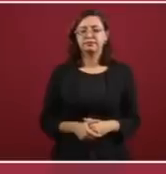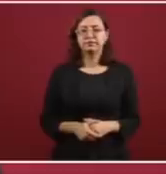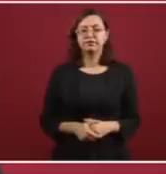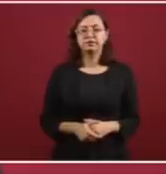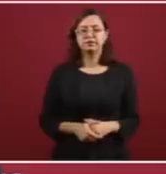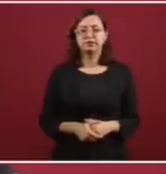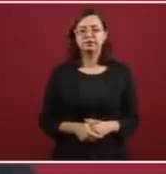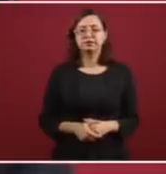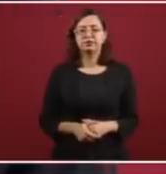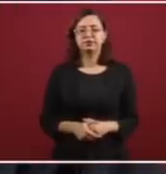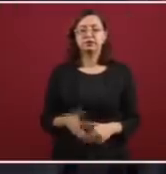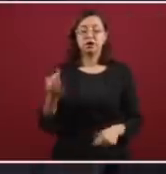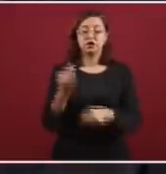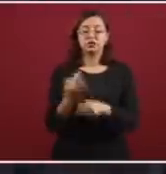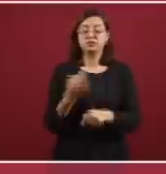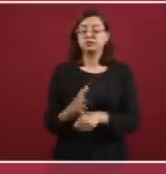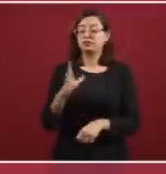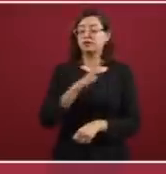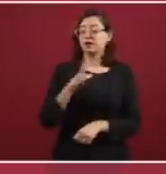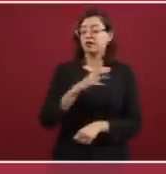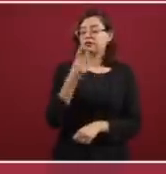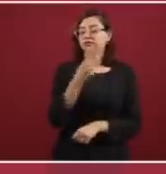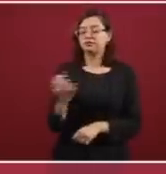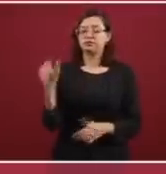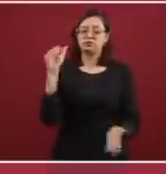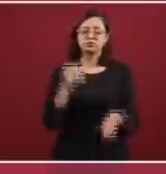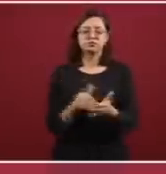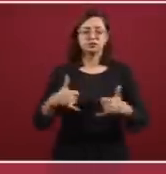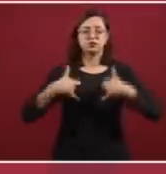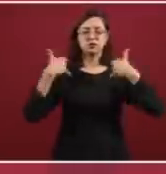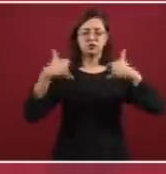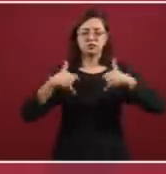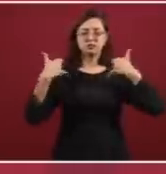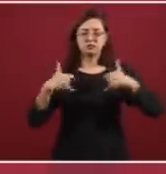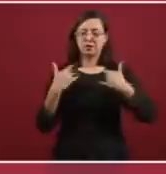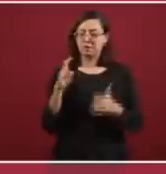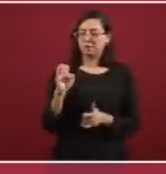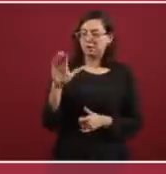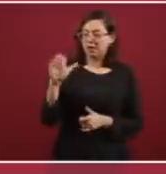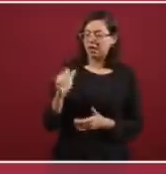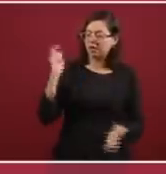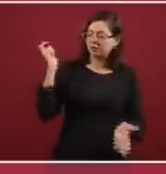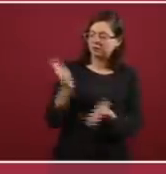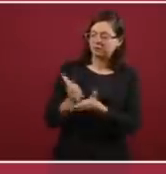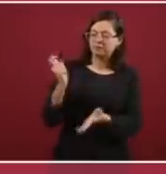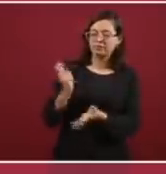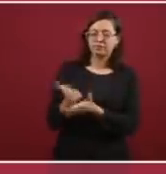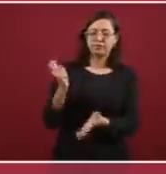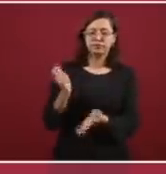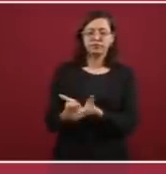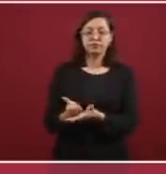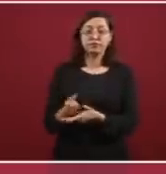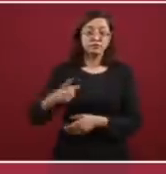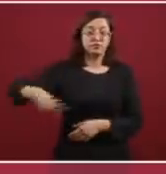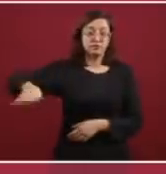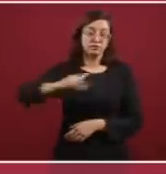Ahora son 300,000 jóvenes que están recibiendo becas,